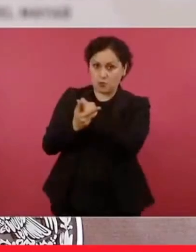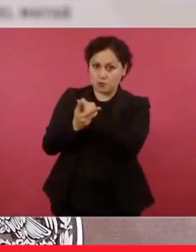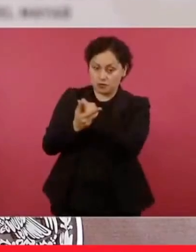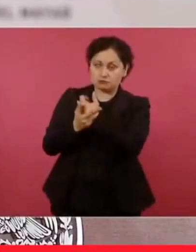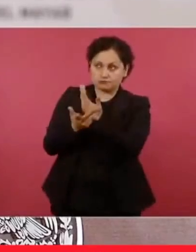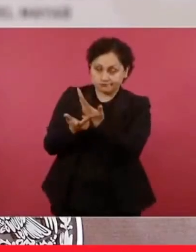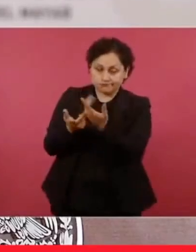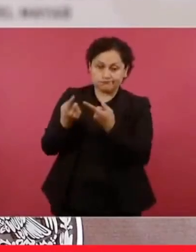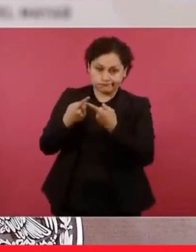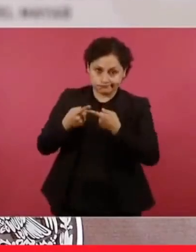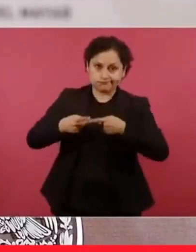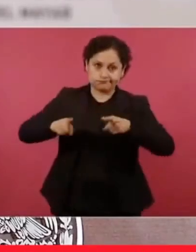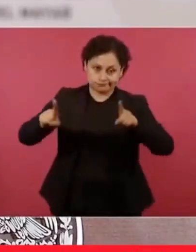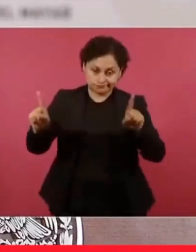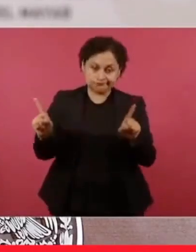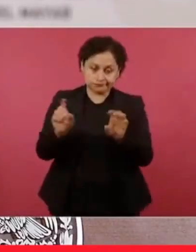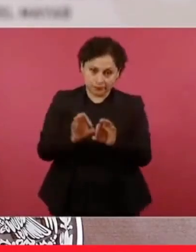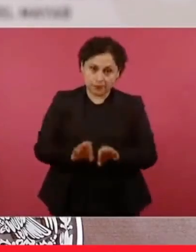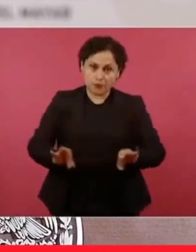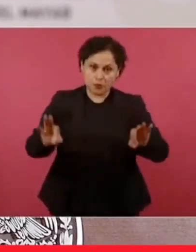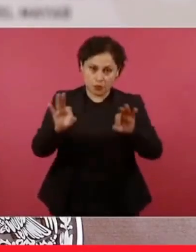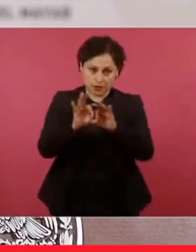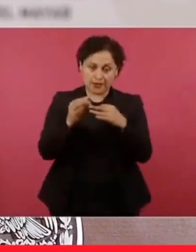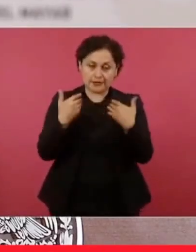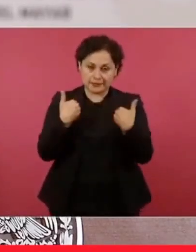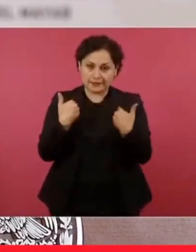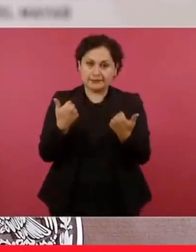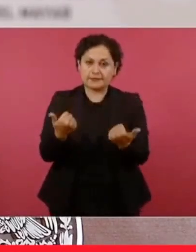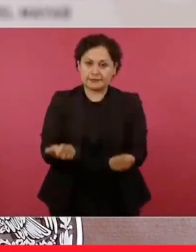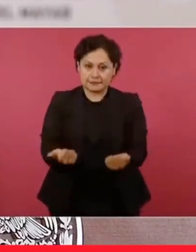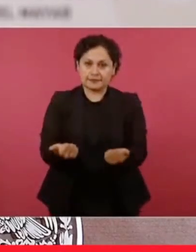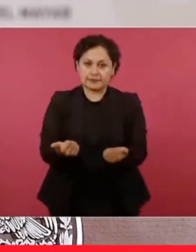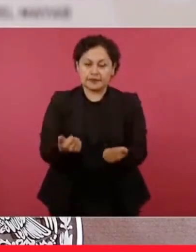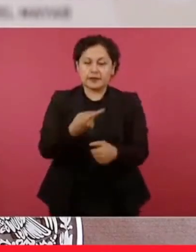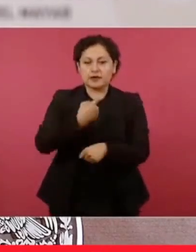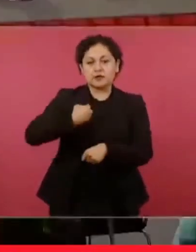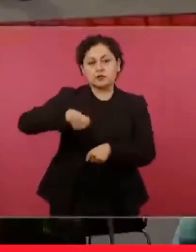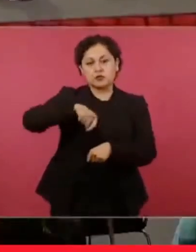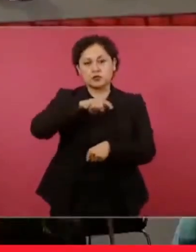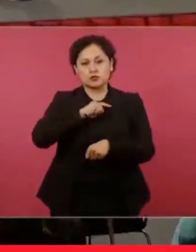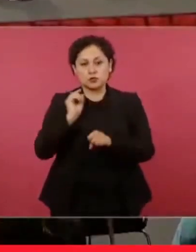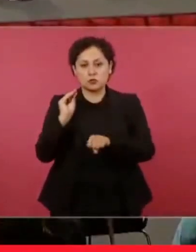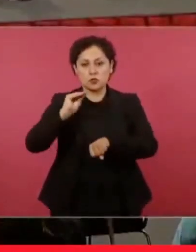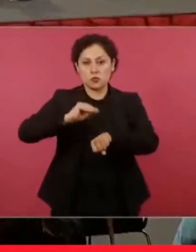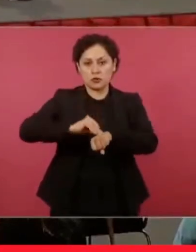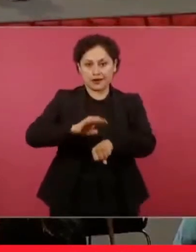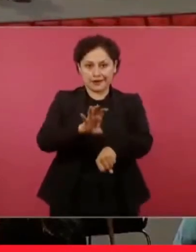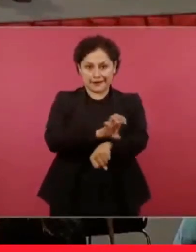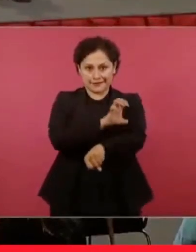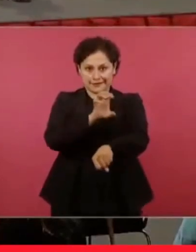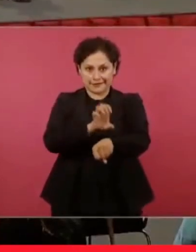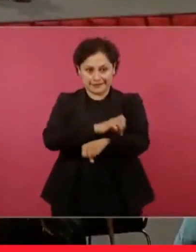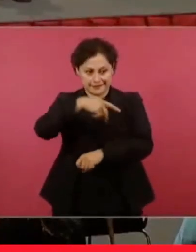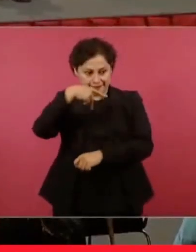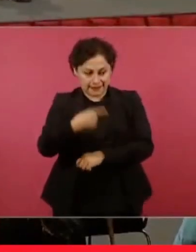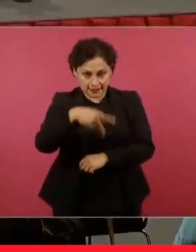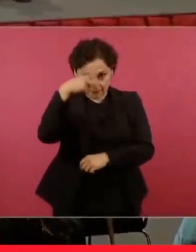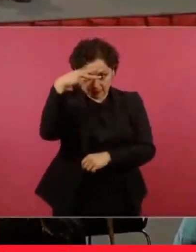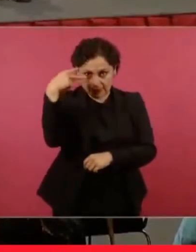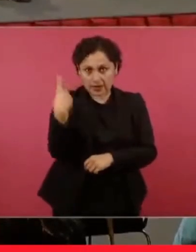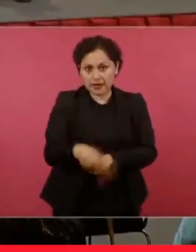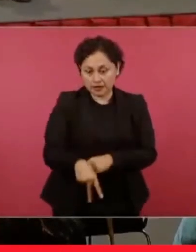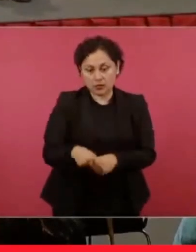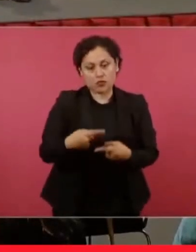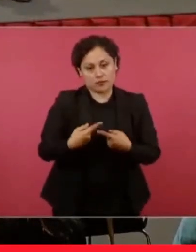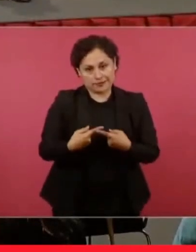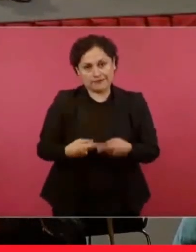nuestras prácticas y nuestros procesos para atender el suministro de energía eléctrica a nivel nacional. Este mapa